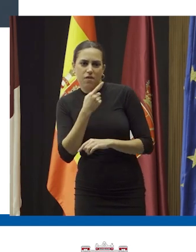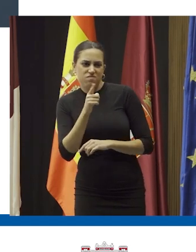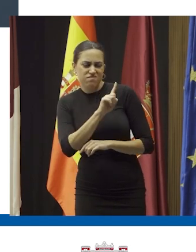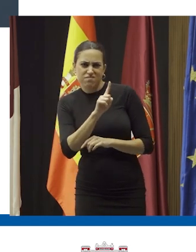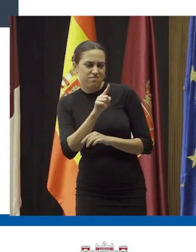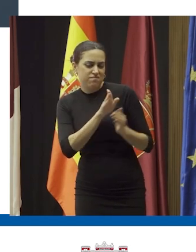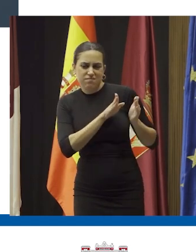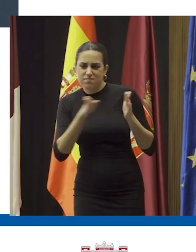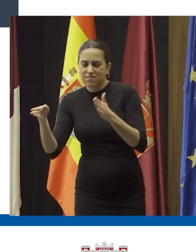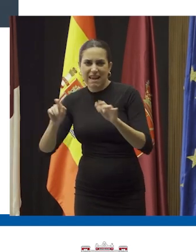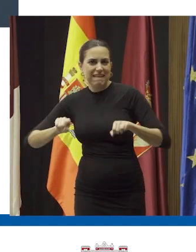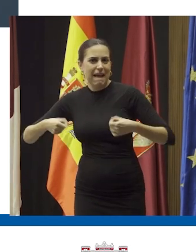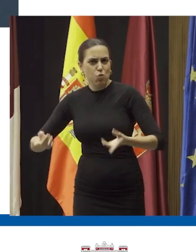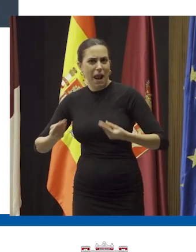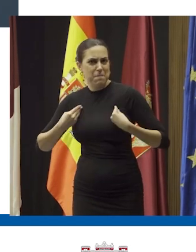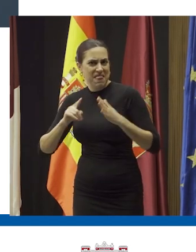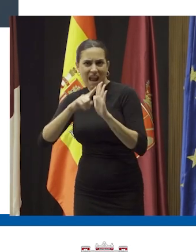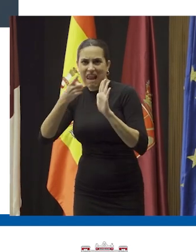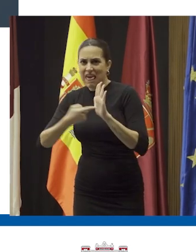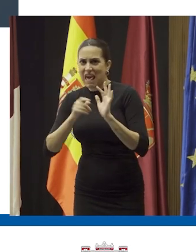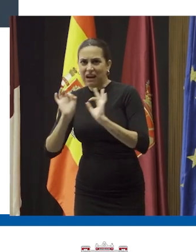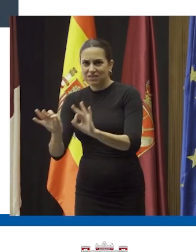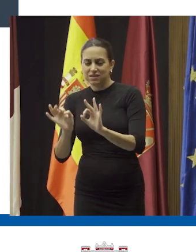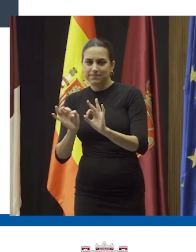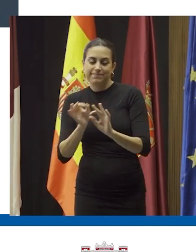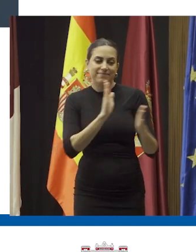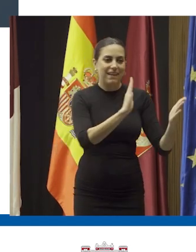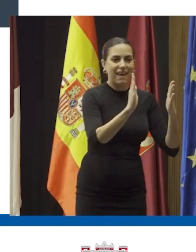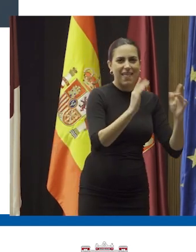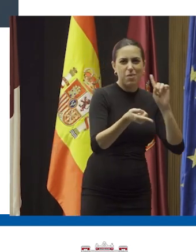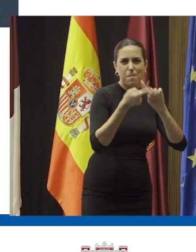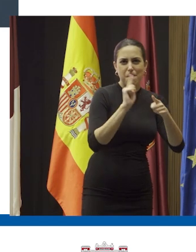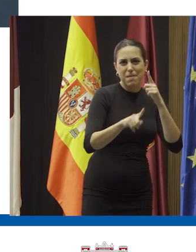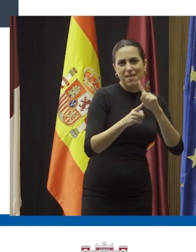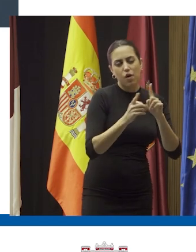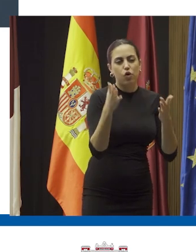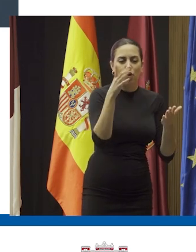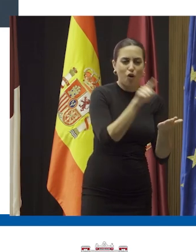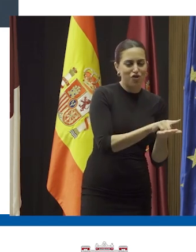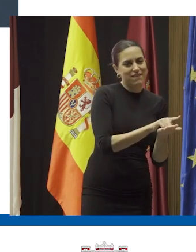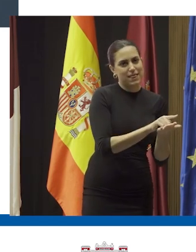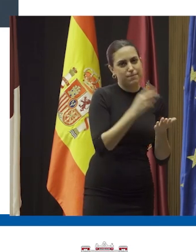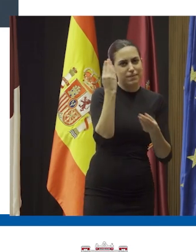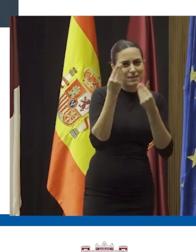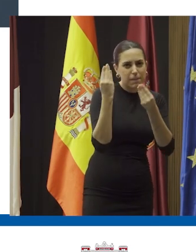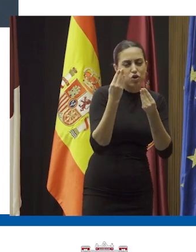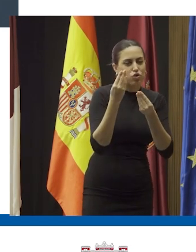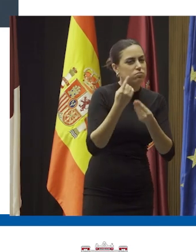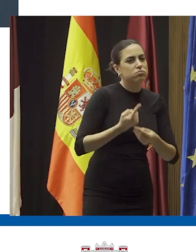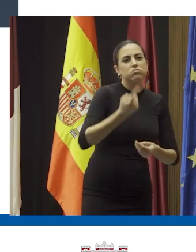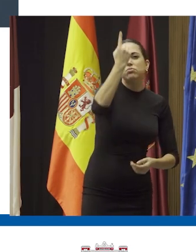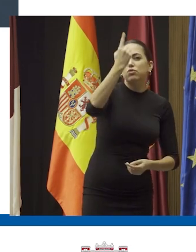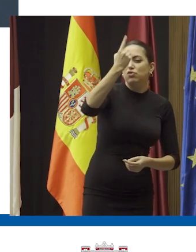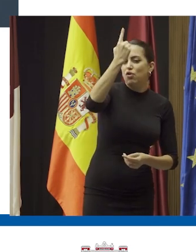el camino abierto a la ley natural y a la observación, en la Edad Media esa es su oscuridad en cierta forma. Todo se basa en la